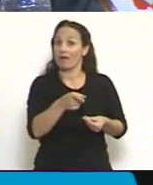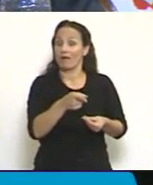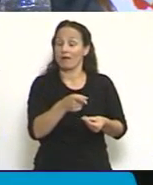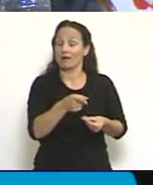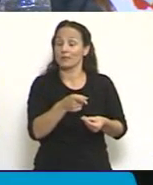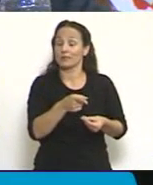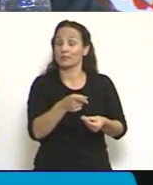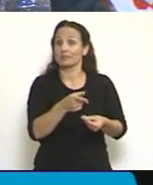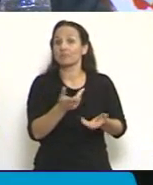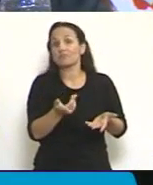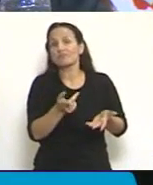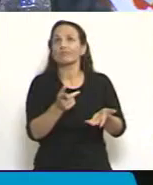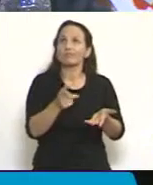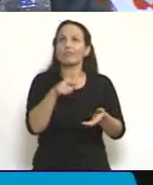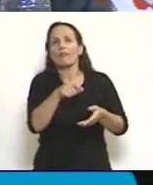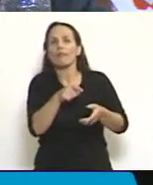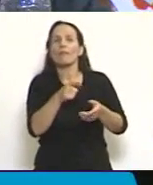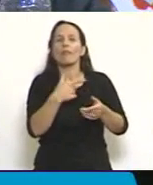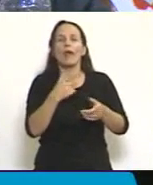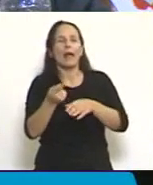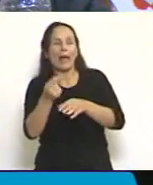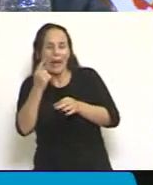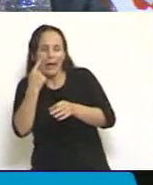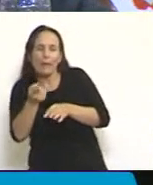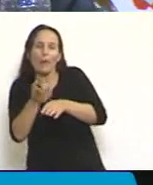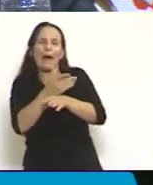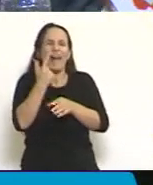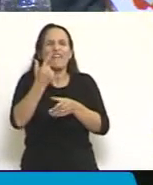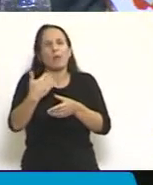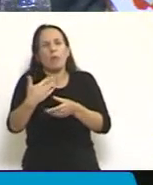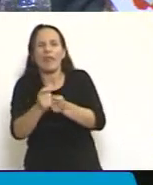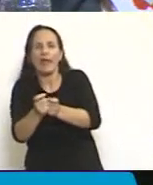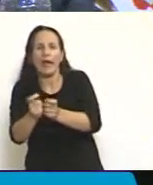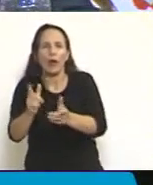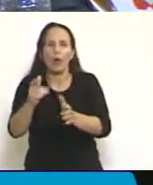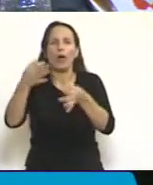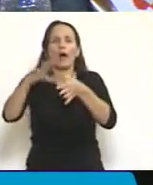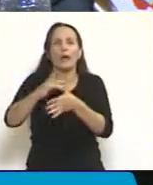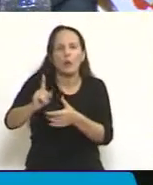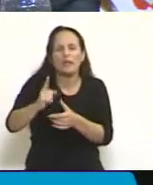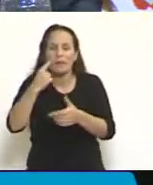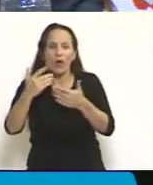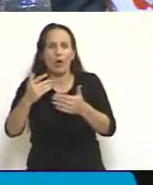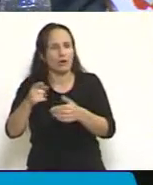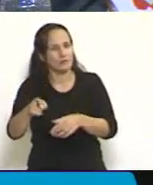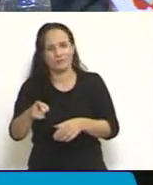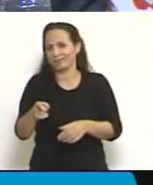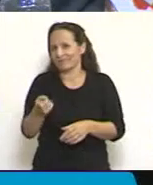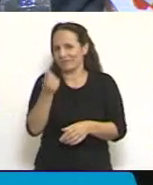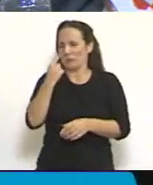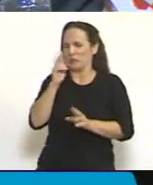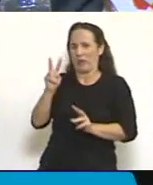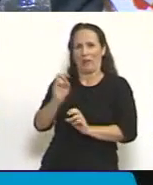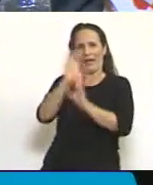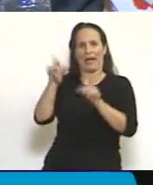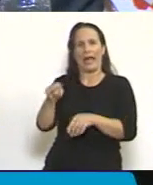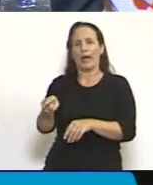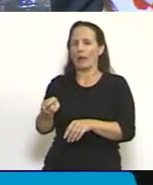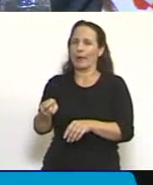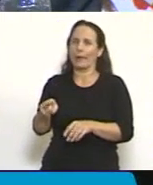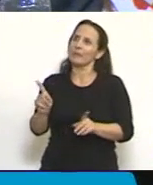Claro, un 107% de diferencia con lo que se había estipulado. Un superávit, un déficit tremendo que no